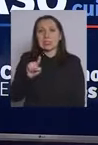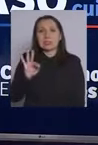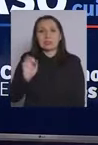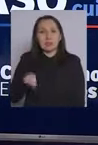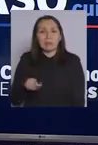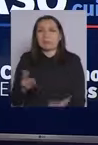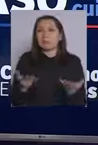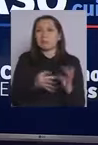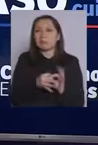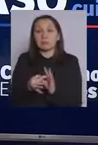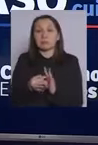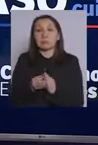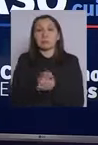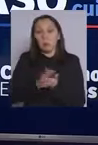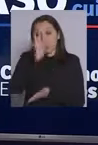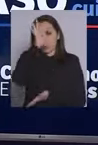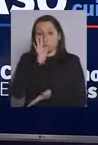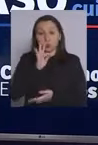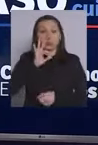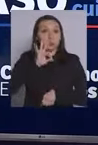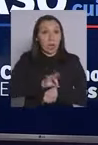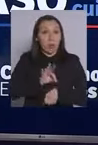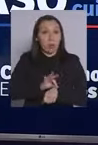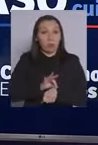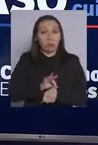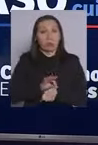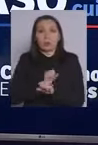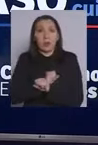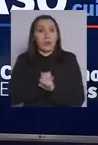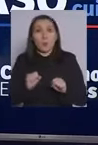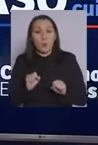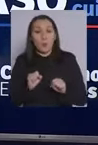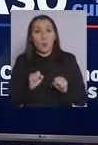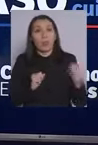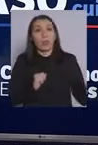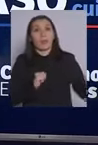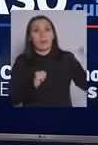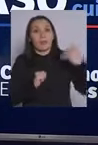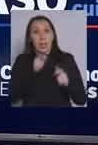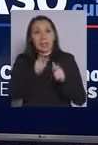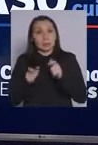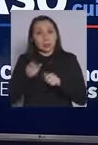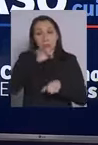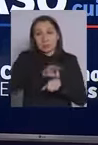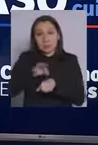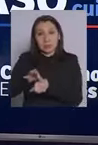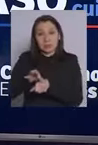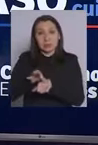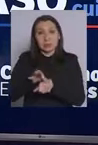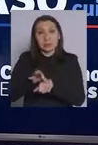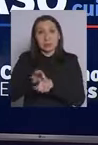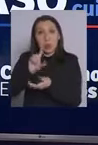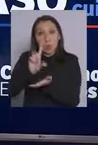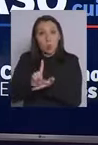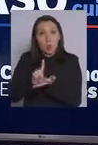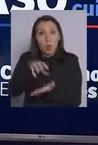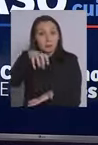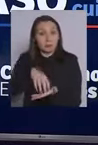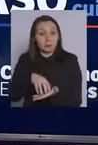de qué se trata? De que personal de salud, al no poder recibir a un paciente en el